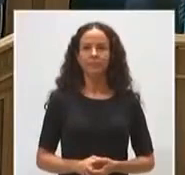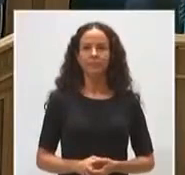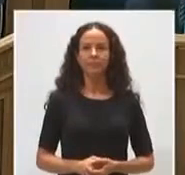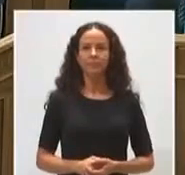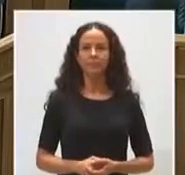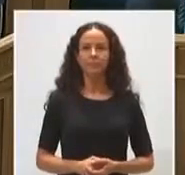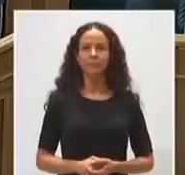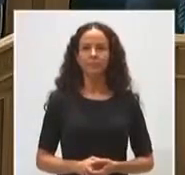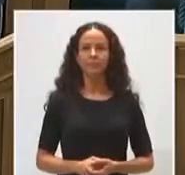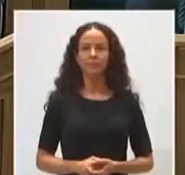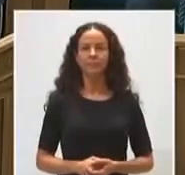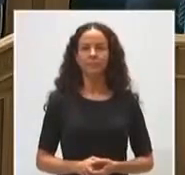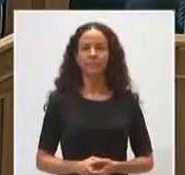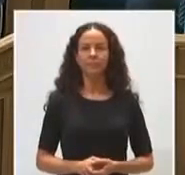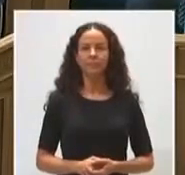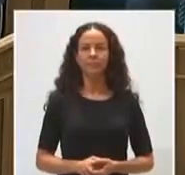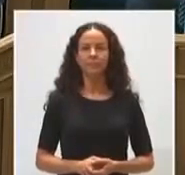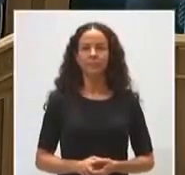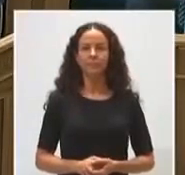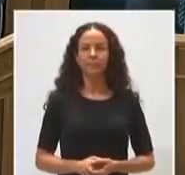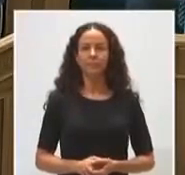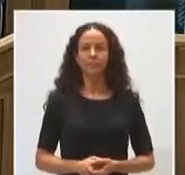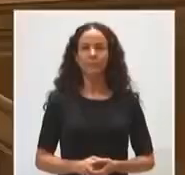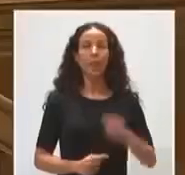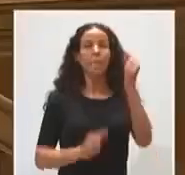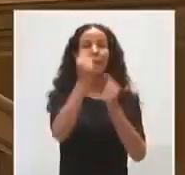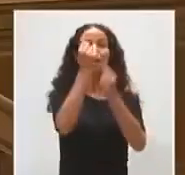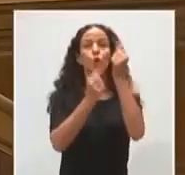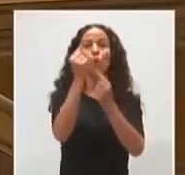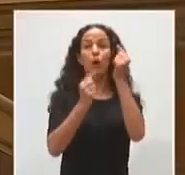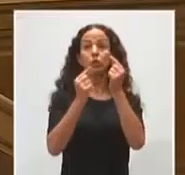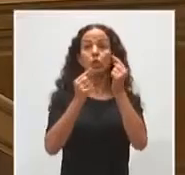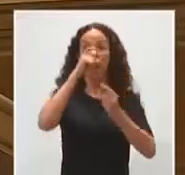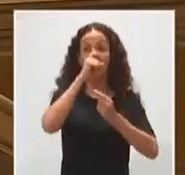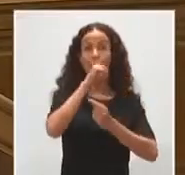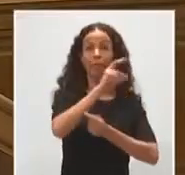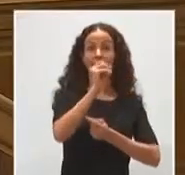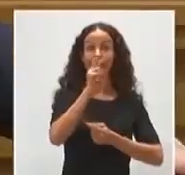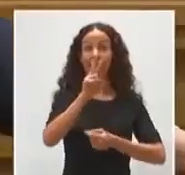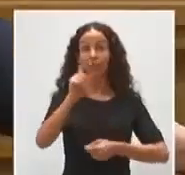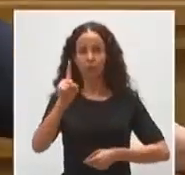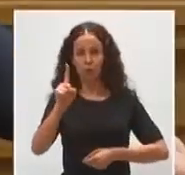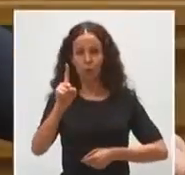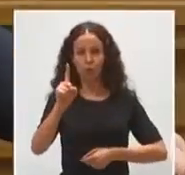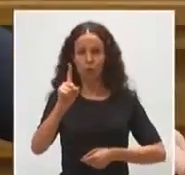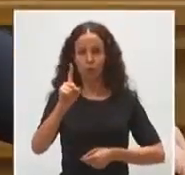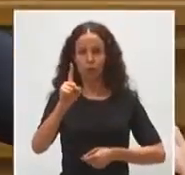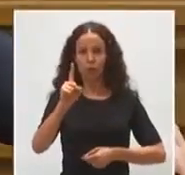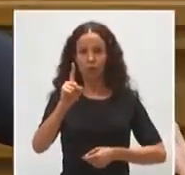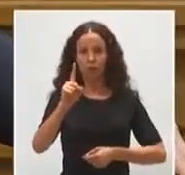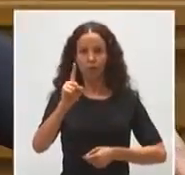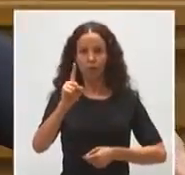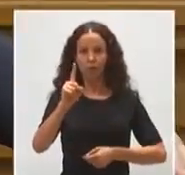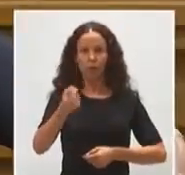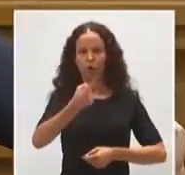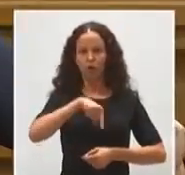en presupuesto en el 2021 en 2021 crecimos muchísimo en